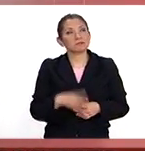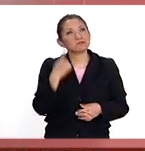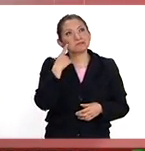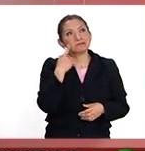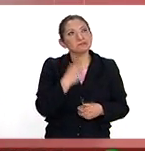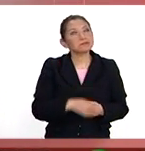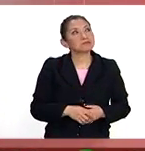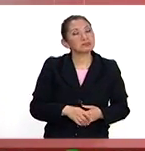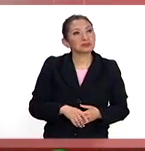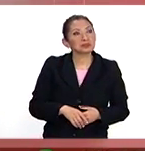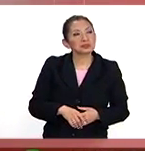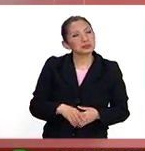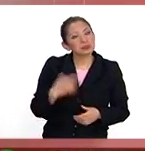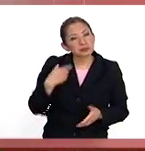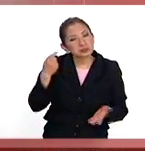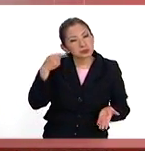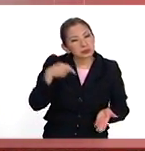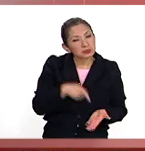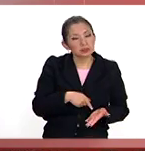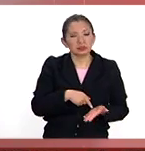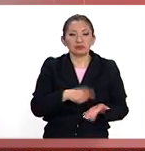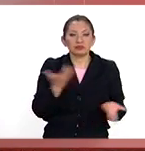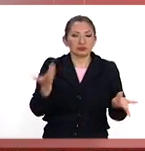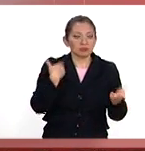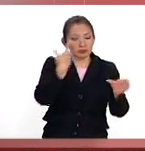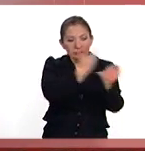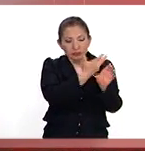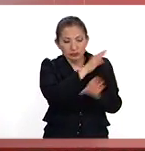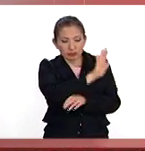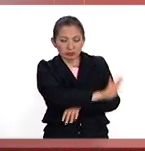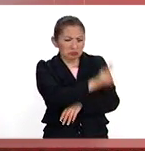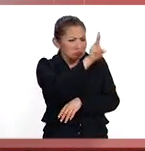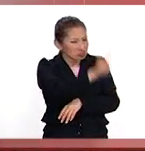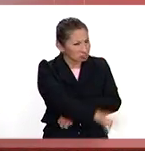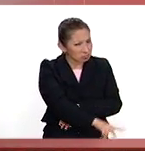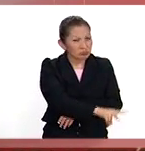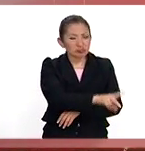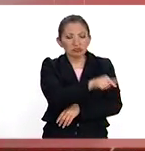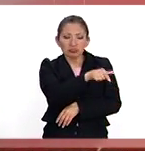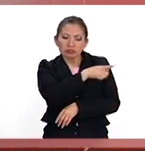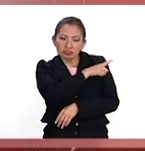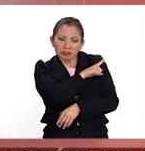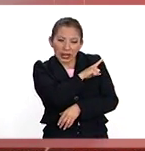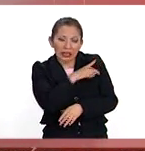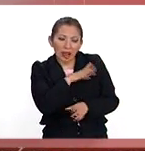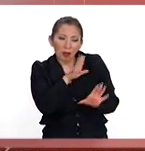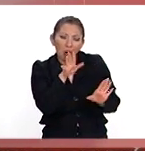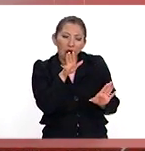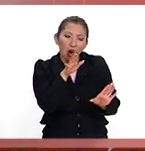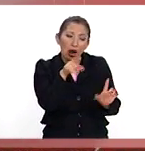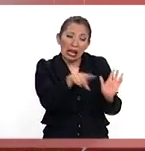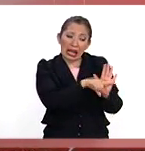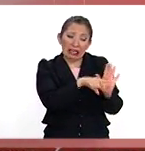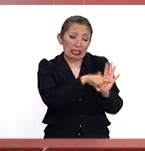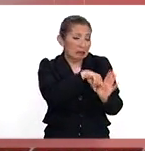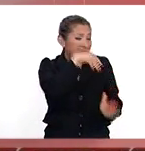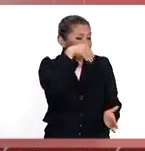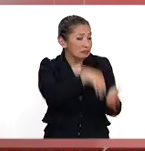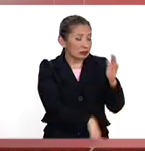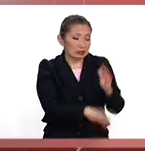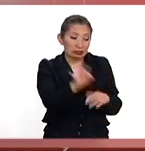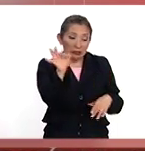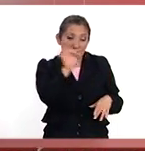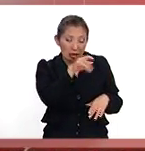Mira, creo que Estados Unidos efectivamente tendría un impacto muy negativo en